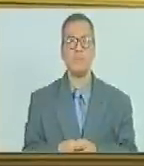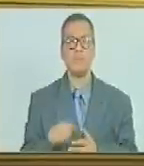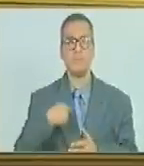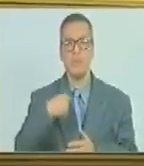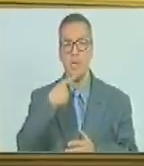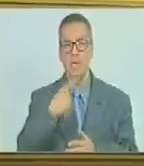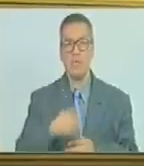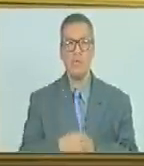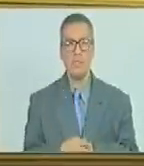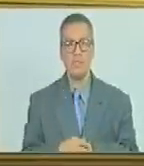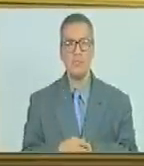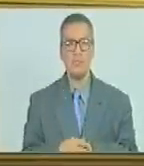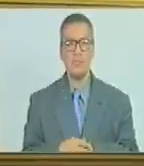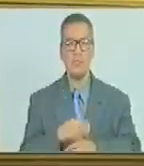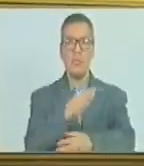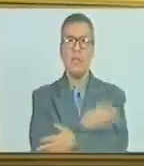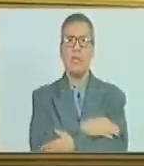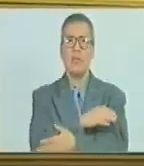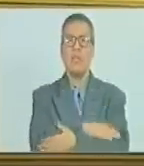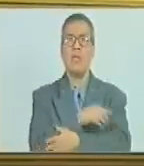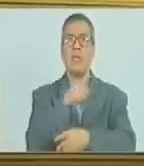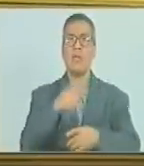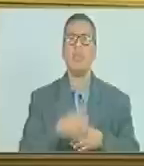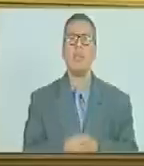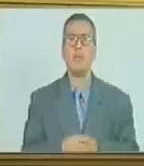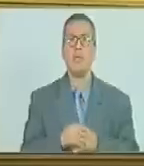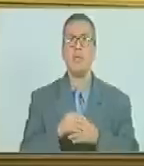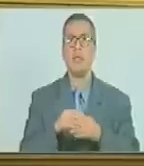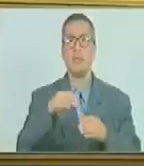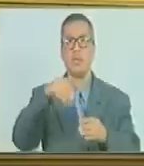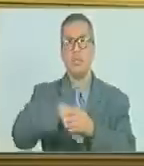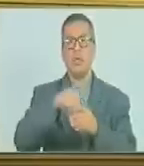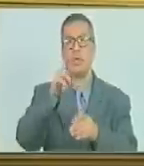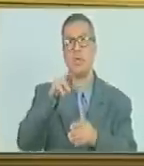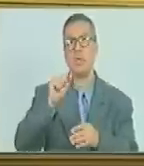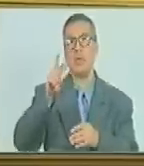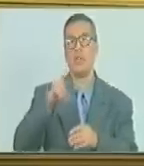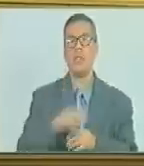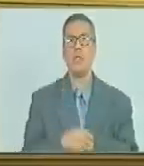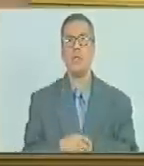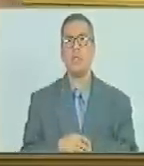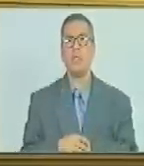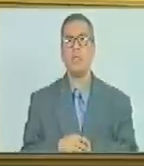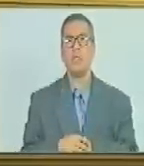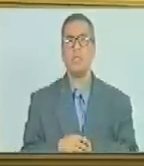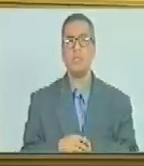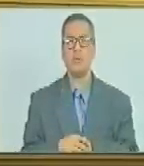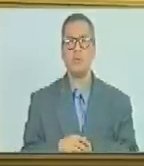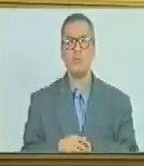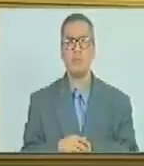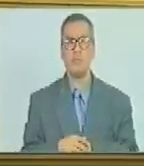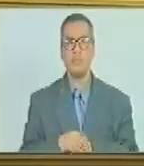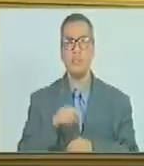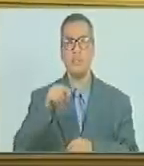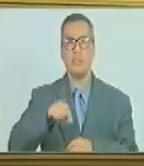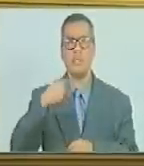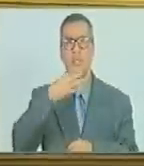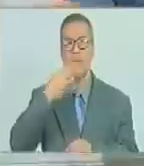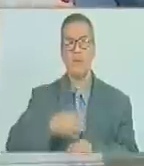Piden felicitar a la Comisión Electoral de la Universidad Central de Venezuela. O sea, ha estado hoy